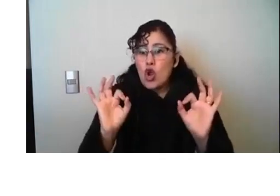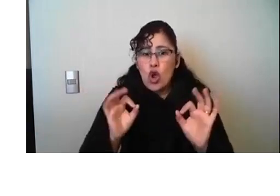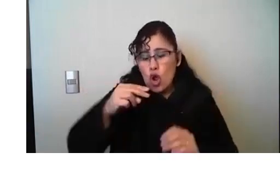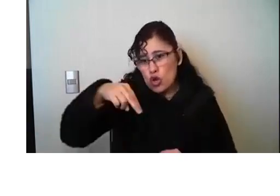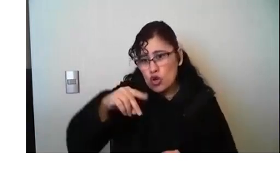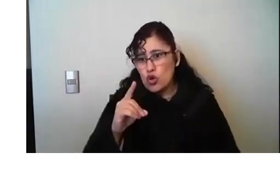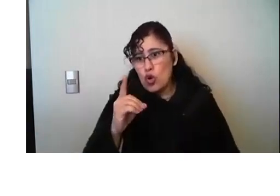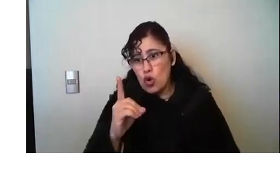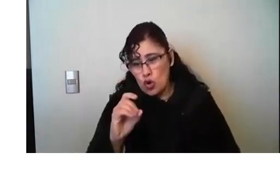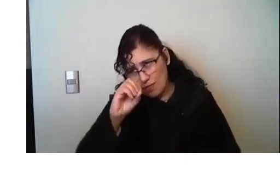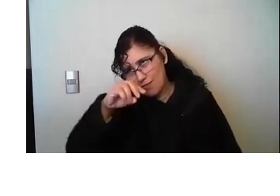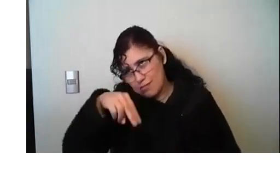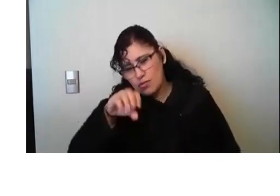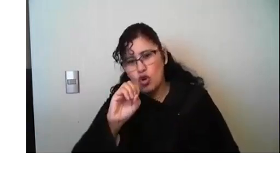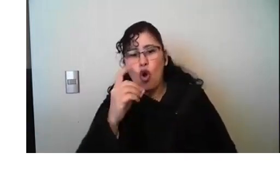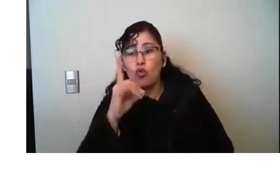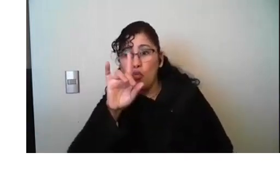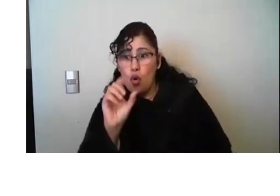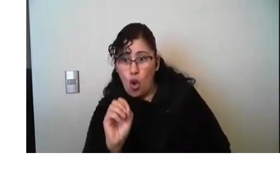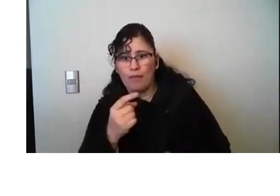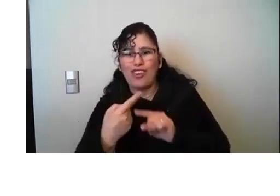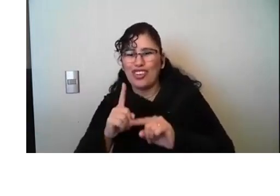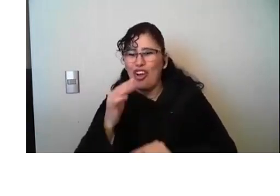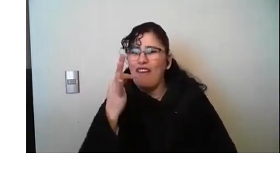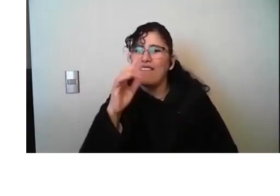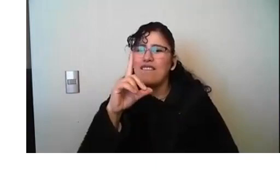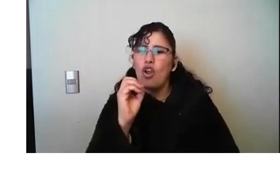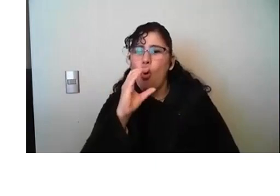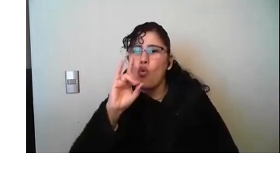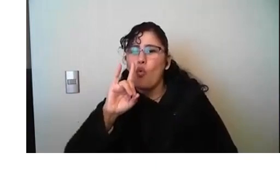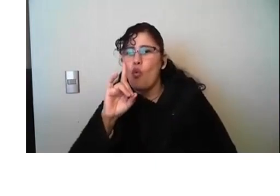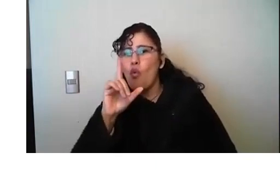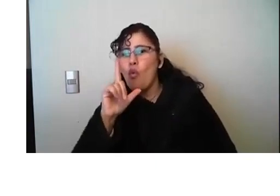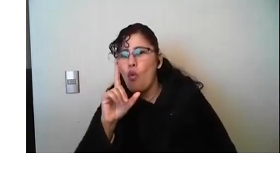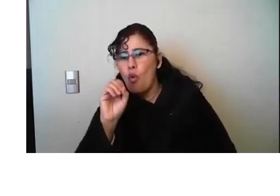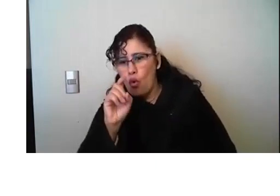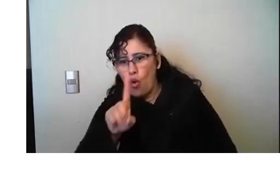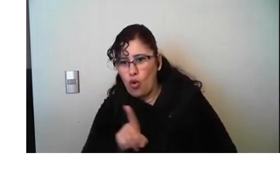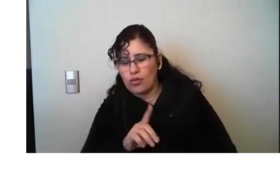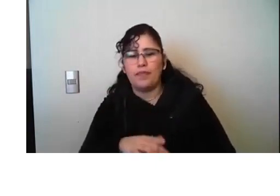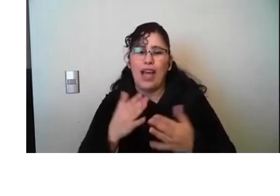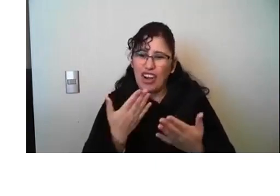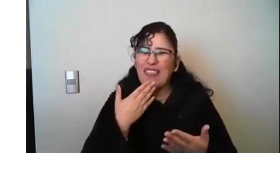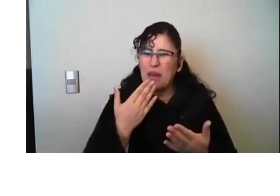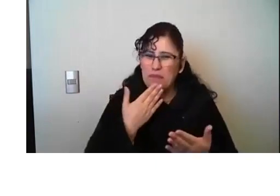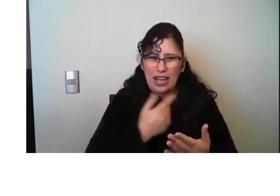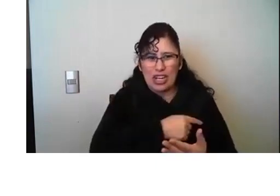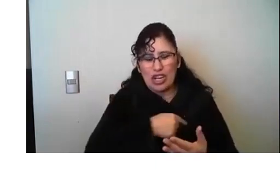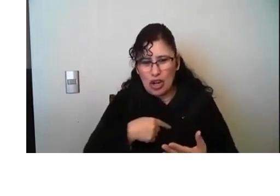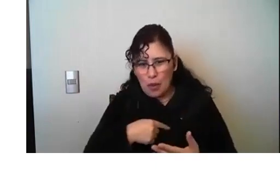flóculos. También se conoce como lóbulo flóculo nodular.